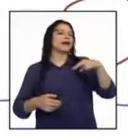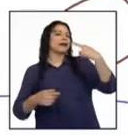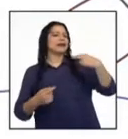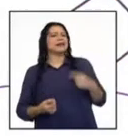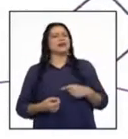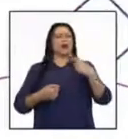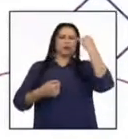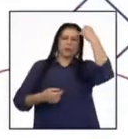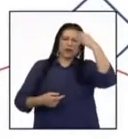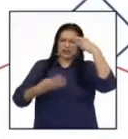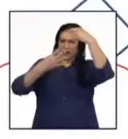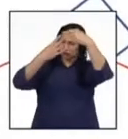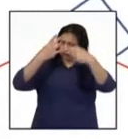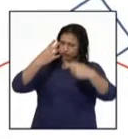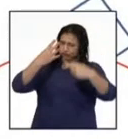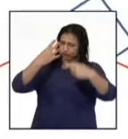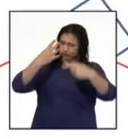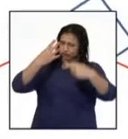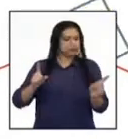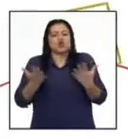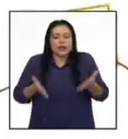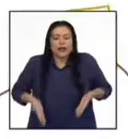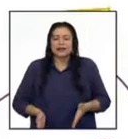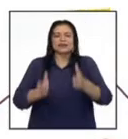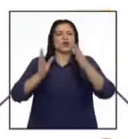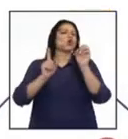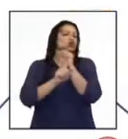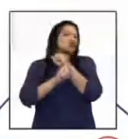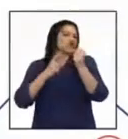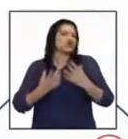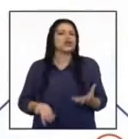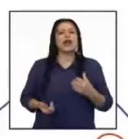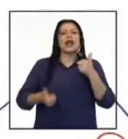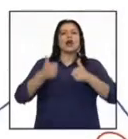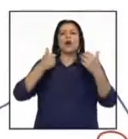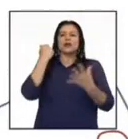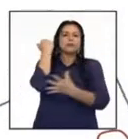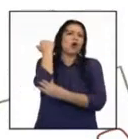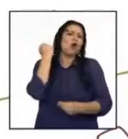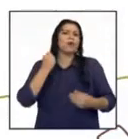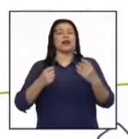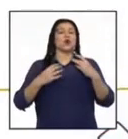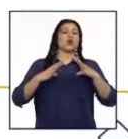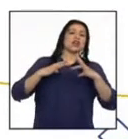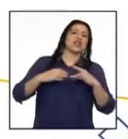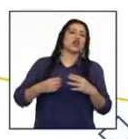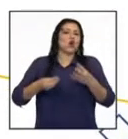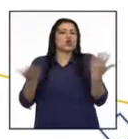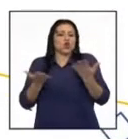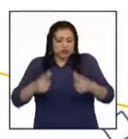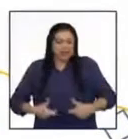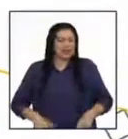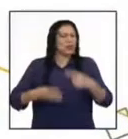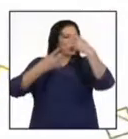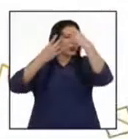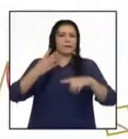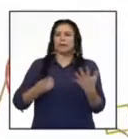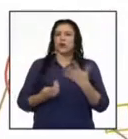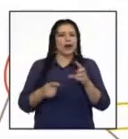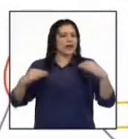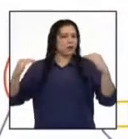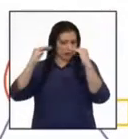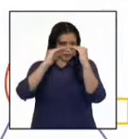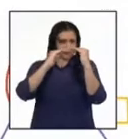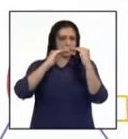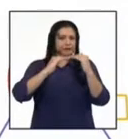política o de cualquier otra índole, origen nacional o social, posición económica, nacimiento o cualquier otra condición.